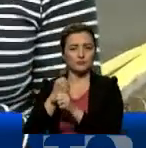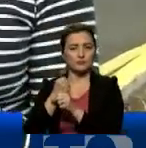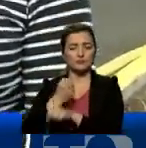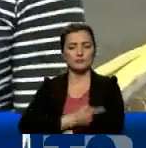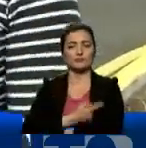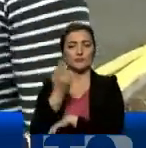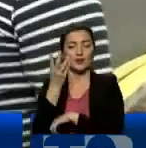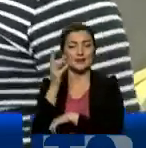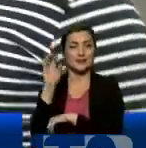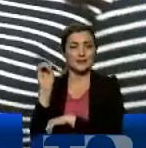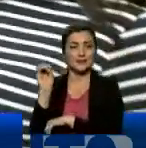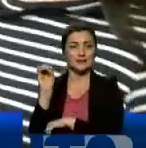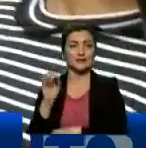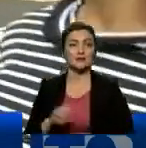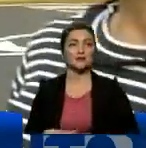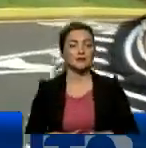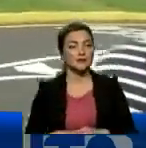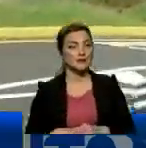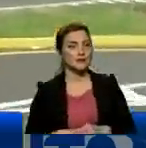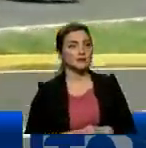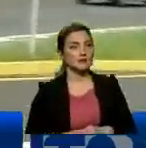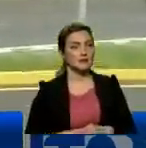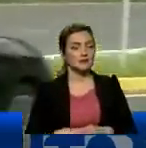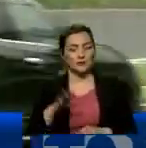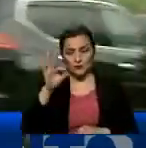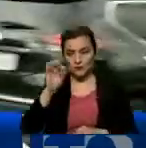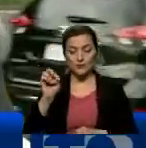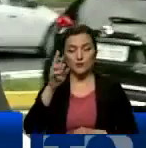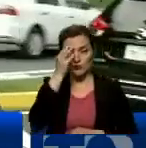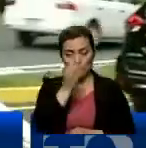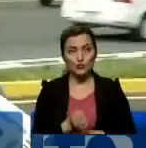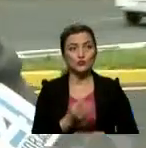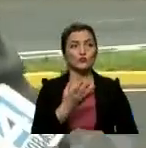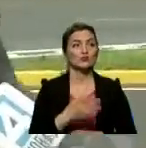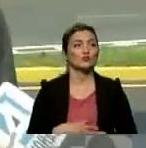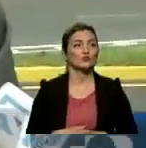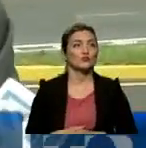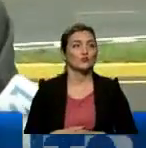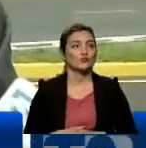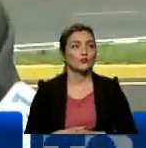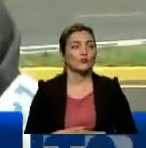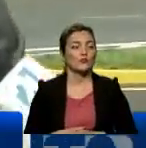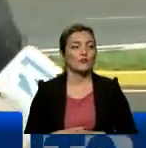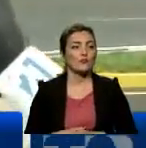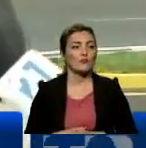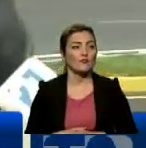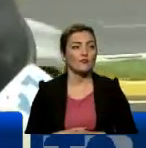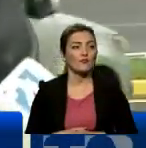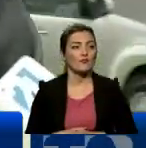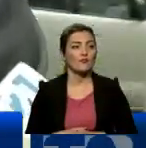de 60 días. Sí, Fernanda, buenos días. Este es uno de los